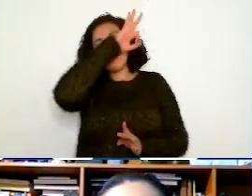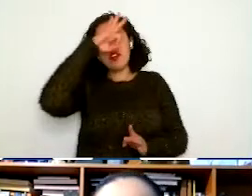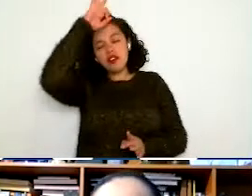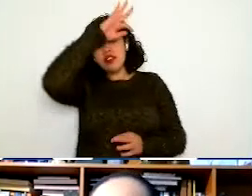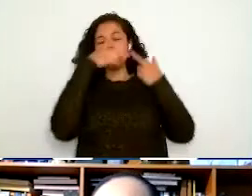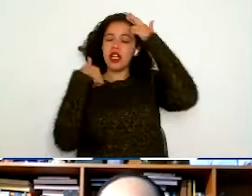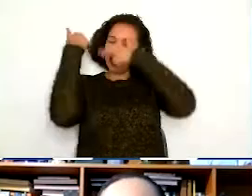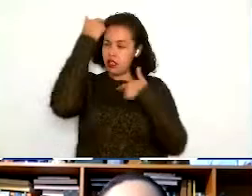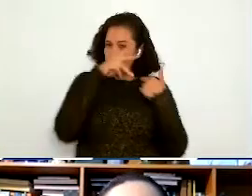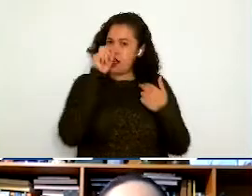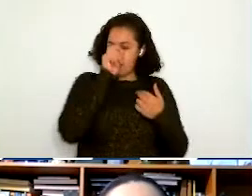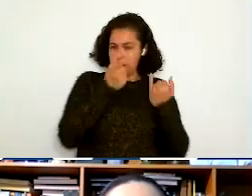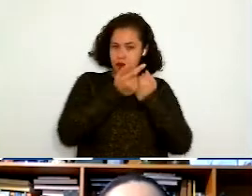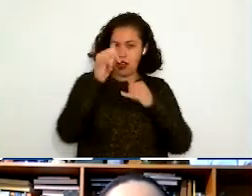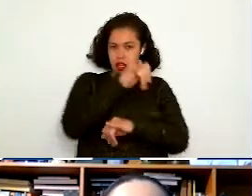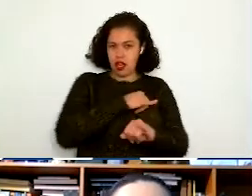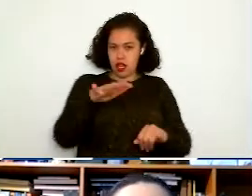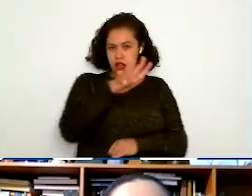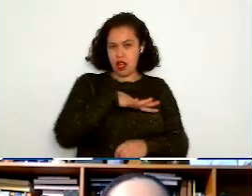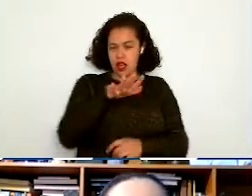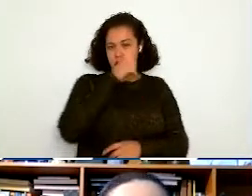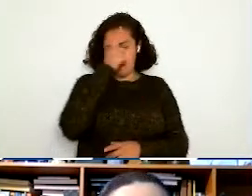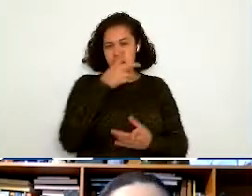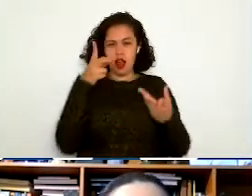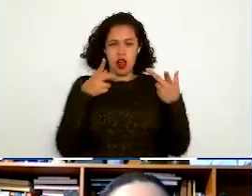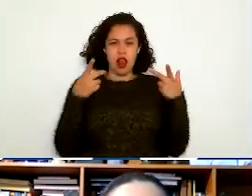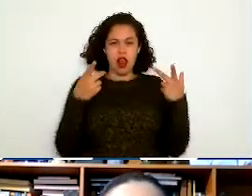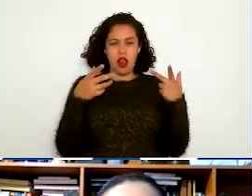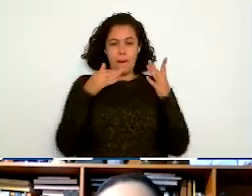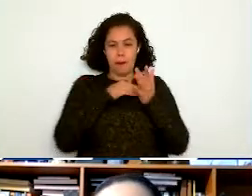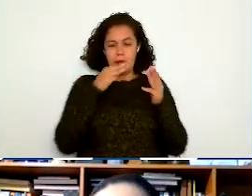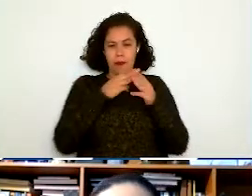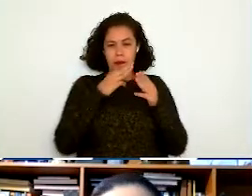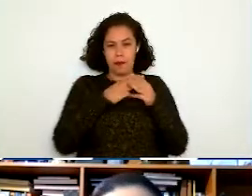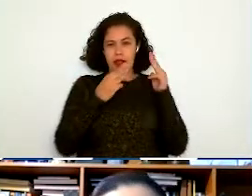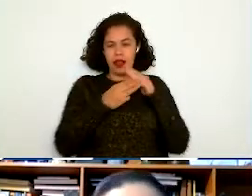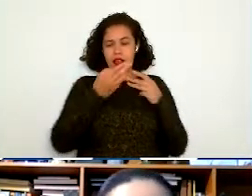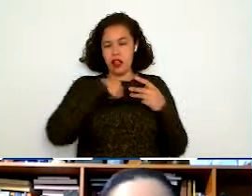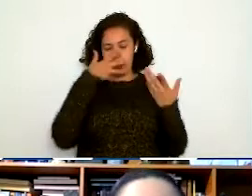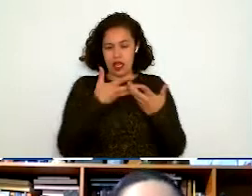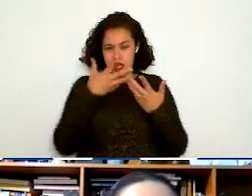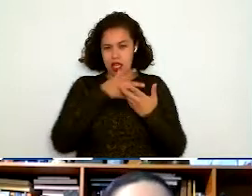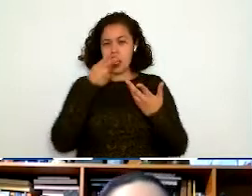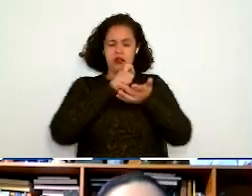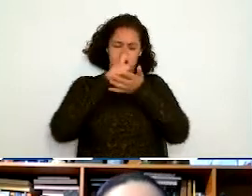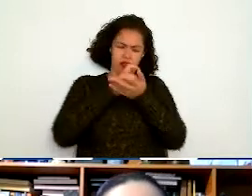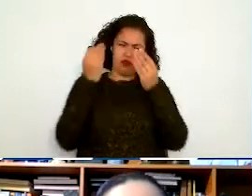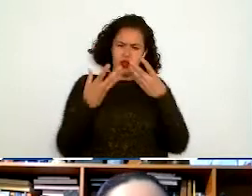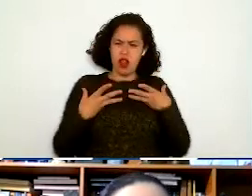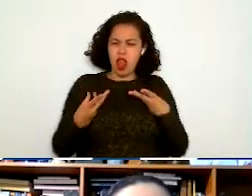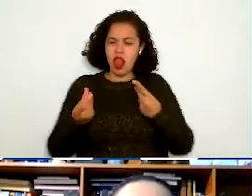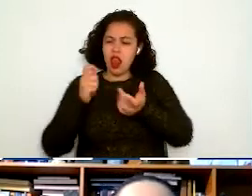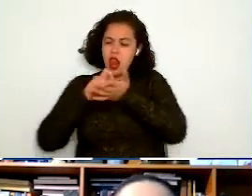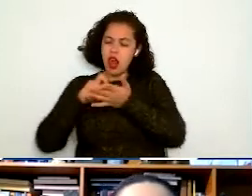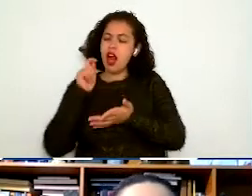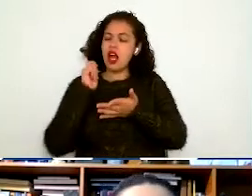área disciplinar se ha revisado, se ha trabajado y hay muchos escritos sobre qué es la calidad, pues lo define